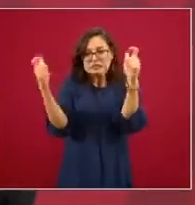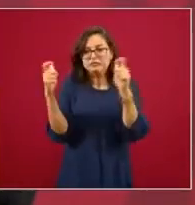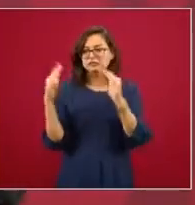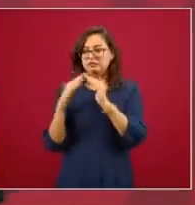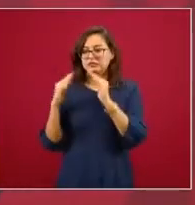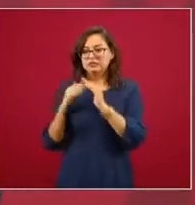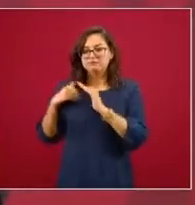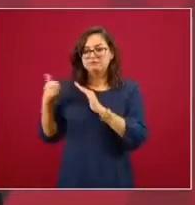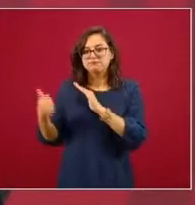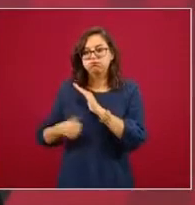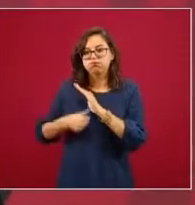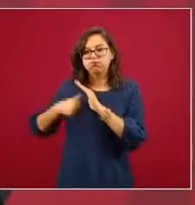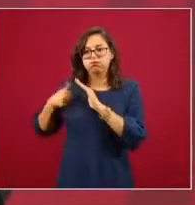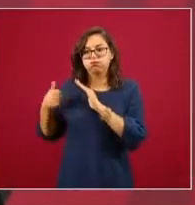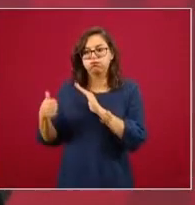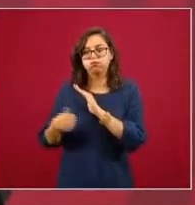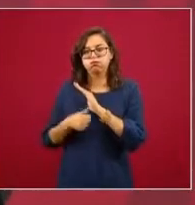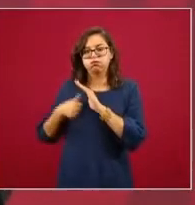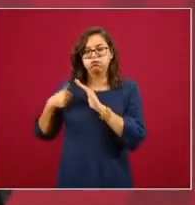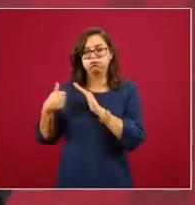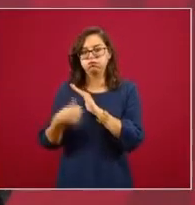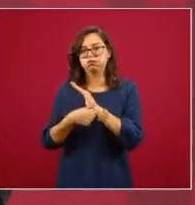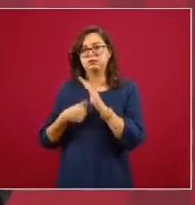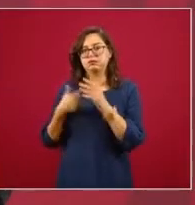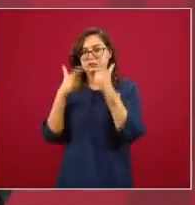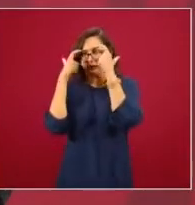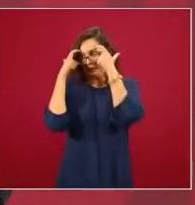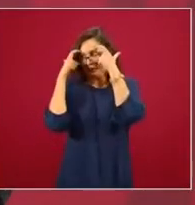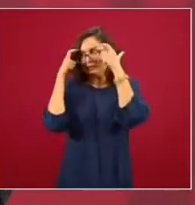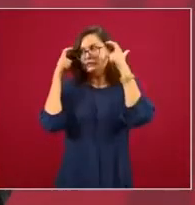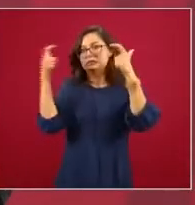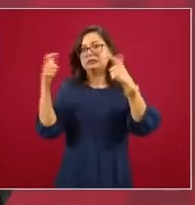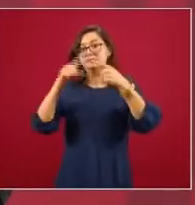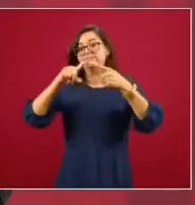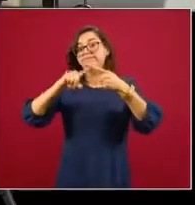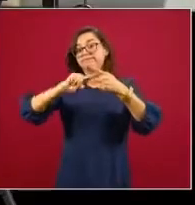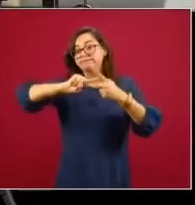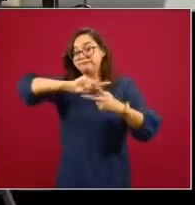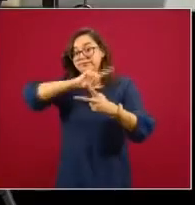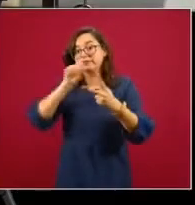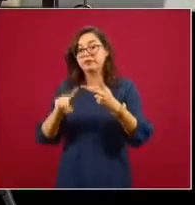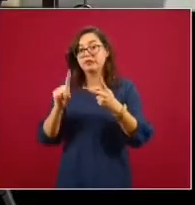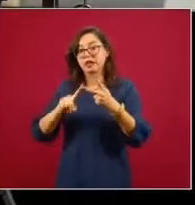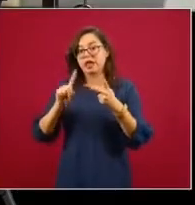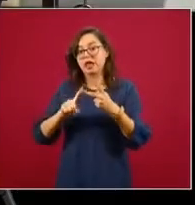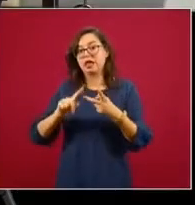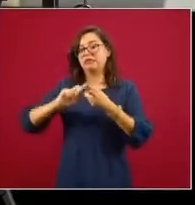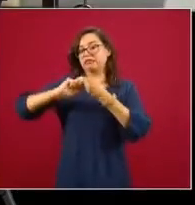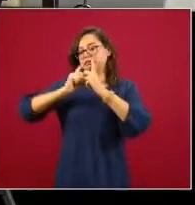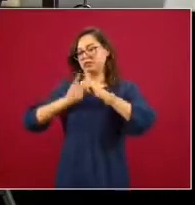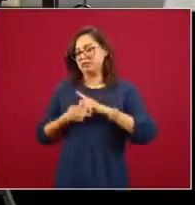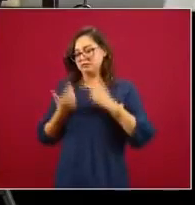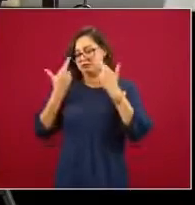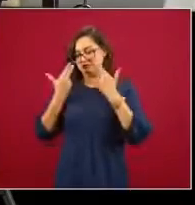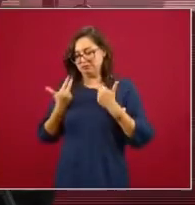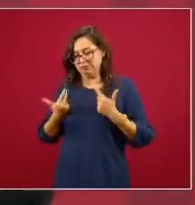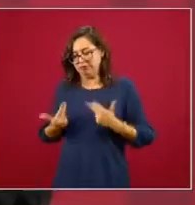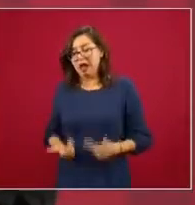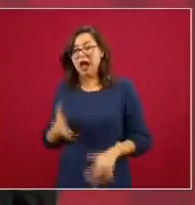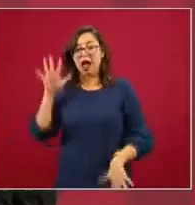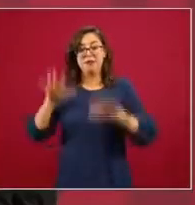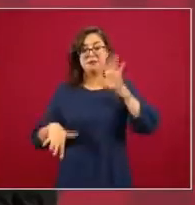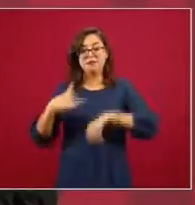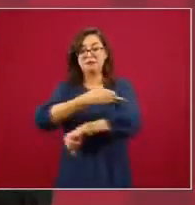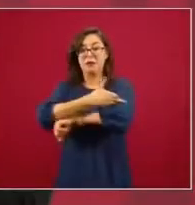y seguido del estrés el tema de la depresión. A veces las relaciones dentro de la familia no son las más sanas posibles y si de por sí